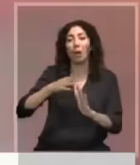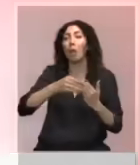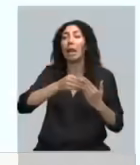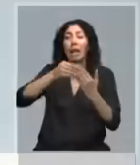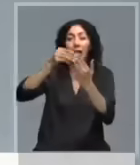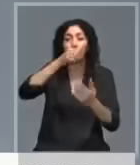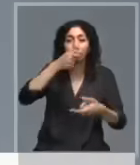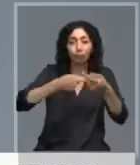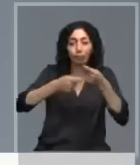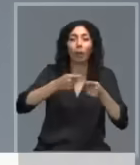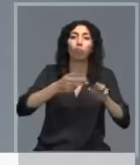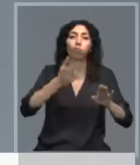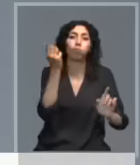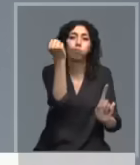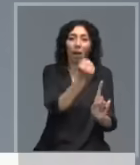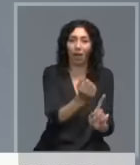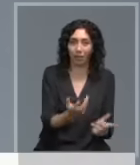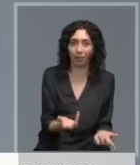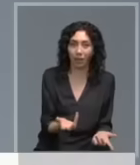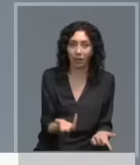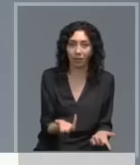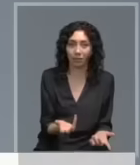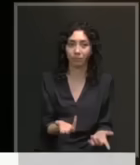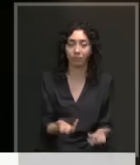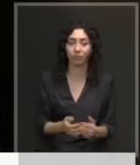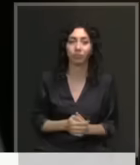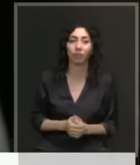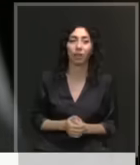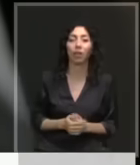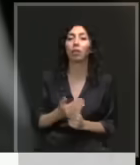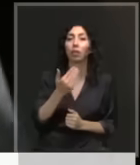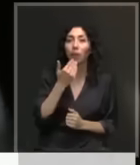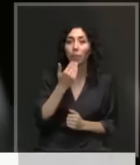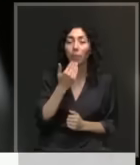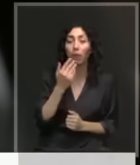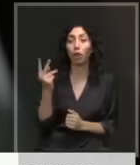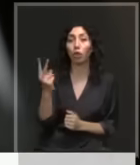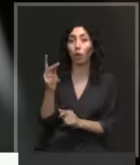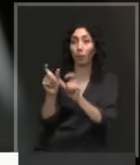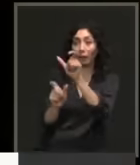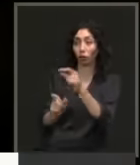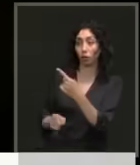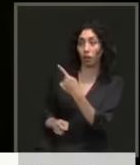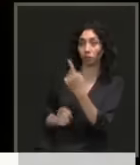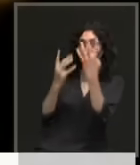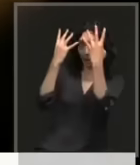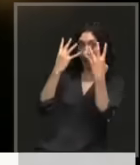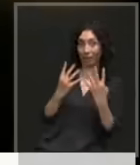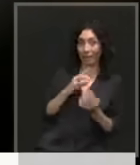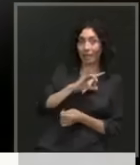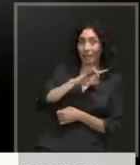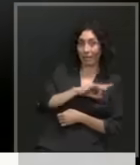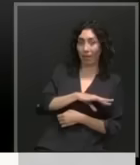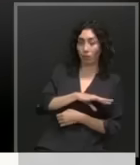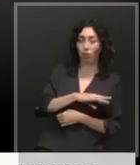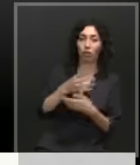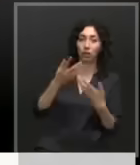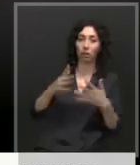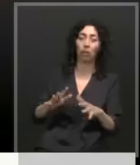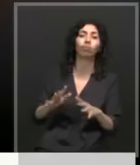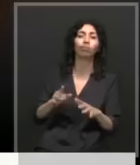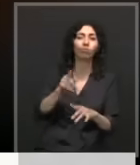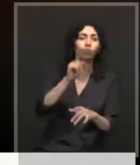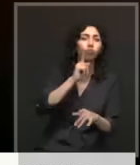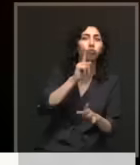PCC. Ya contamos sobre aquellos reclusos que permanecen en cárceles chilenas y que podían tener nexos con el primer